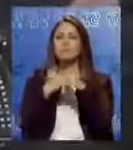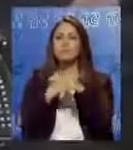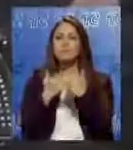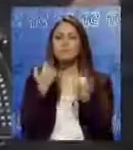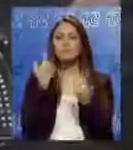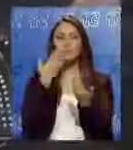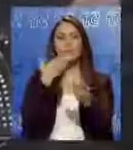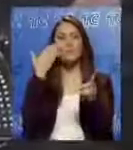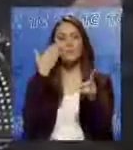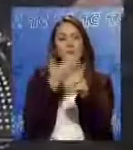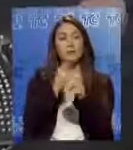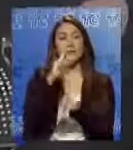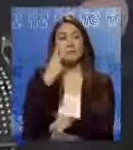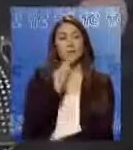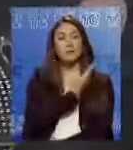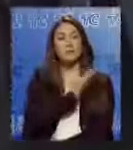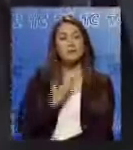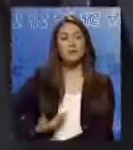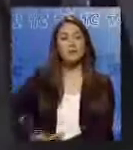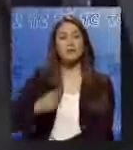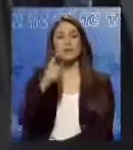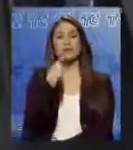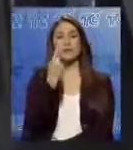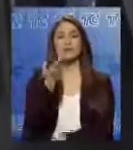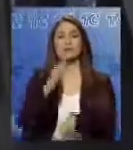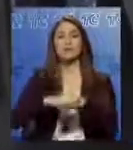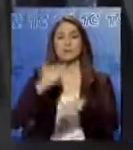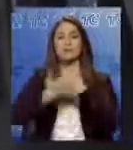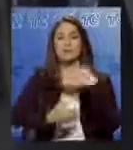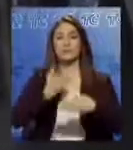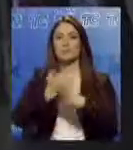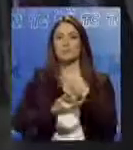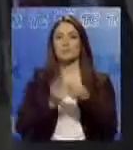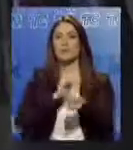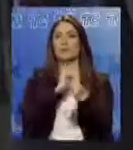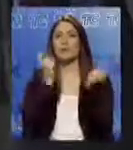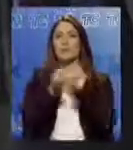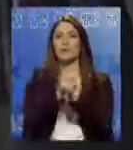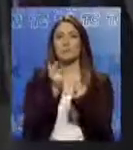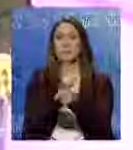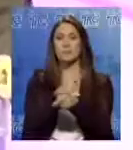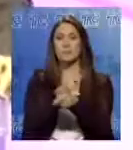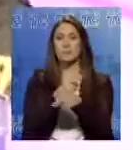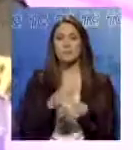El vicepresidente expuso los procesos de cambio de la matriz productiva.